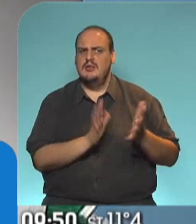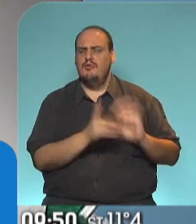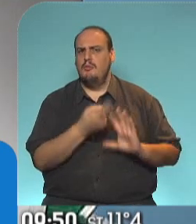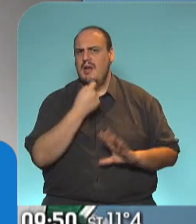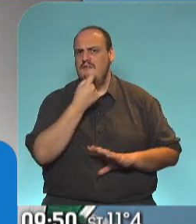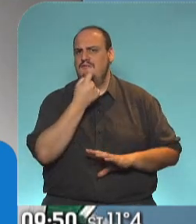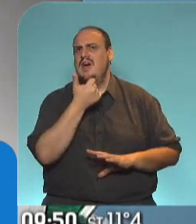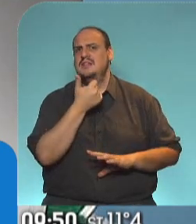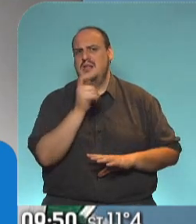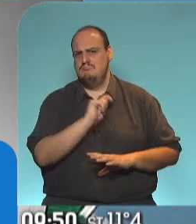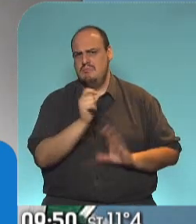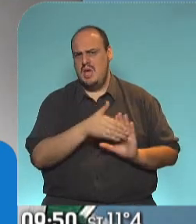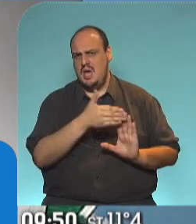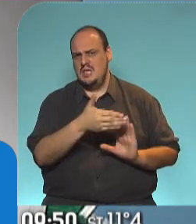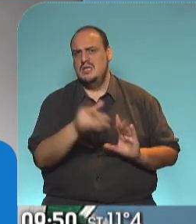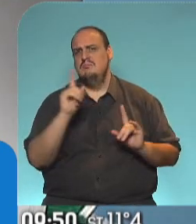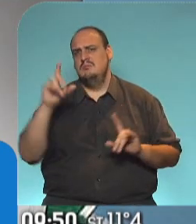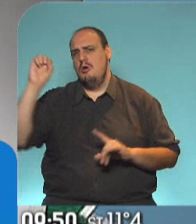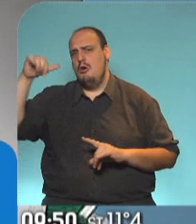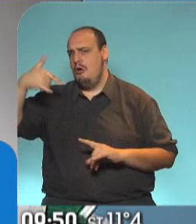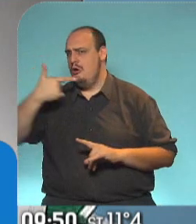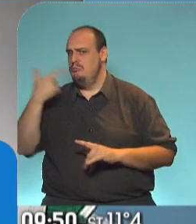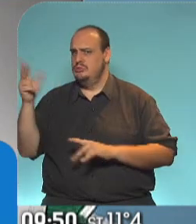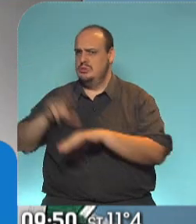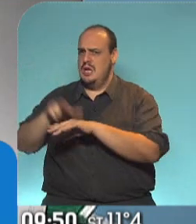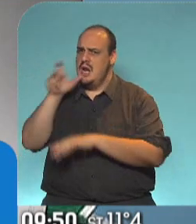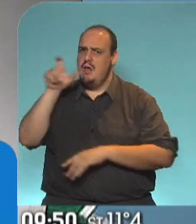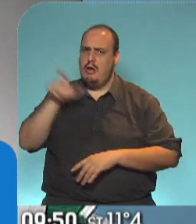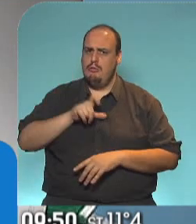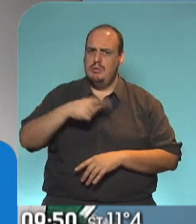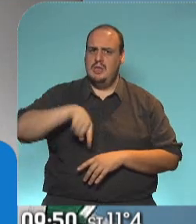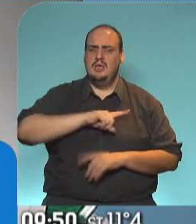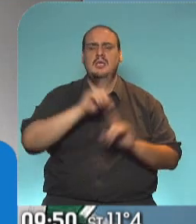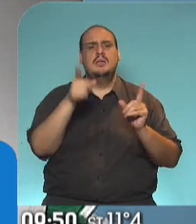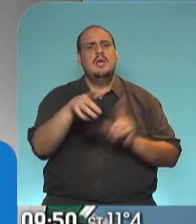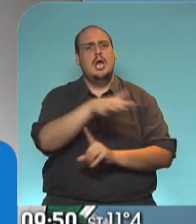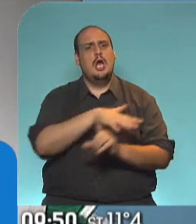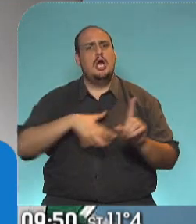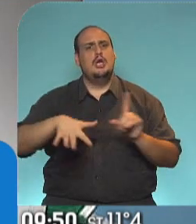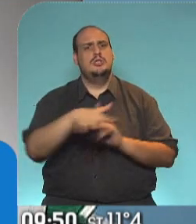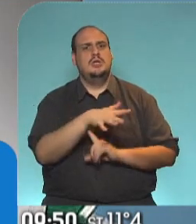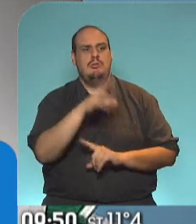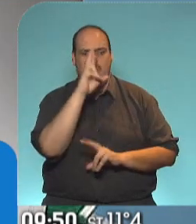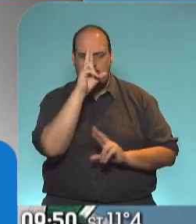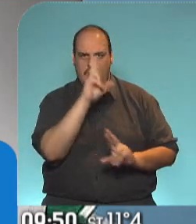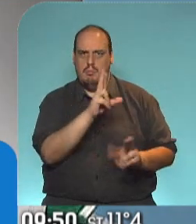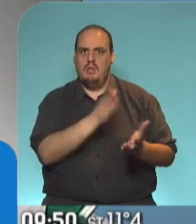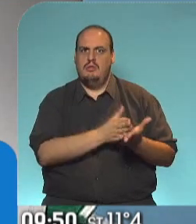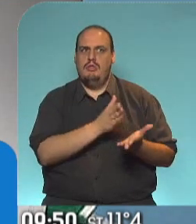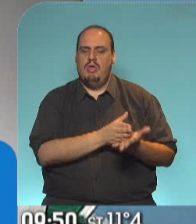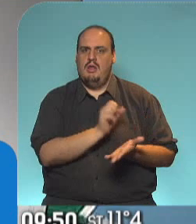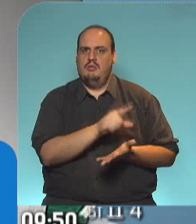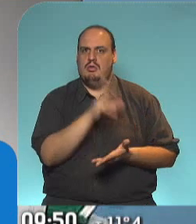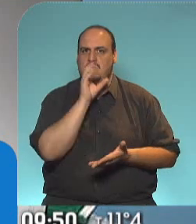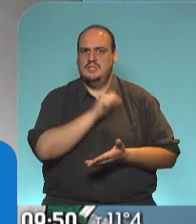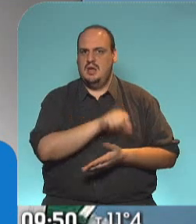y por varios meses como lo recomiendo la organización mundial de la salud sino también un contexto del respeto de los derechos hacia